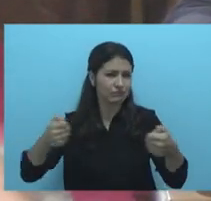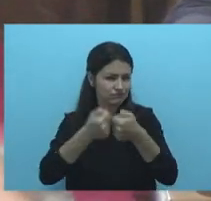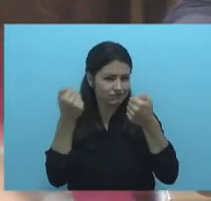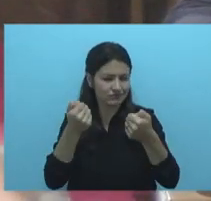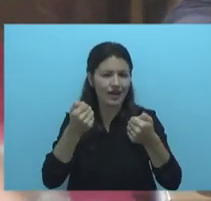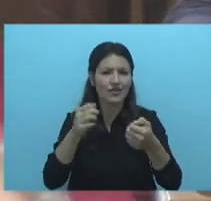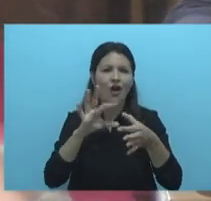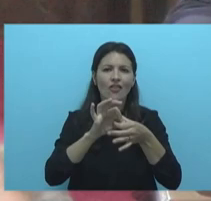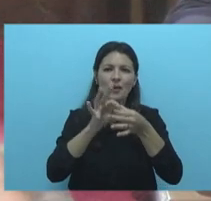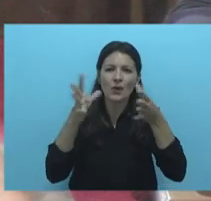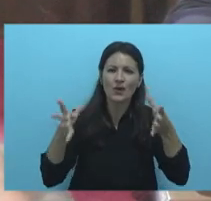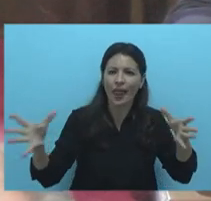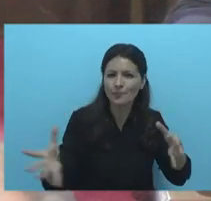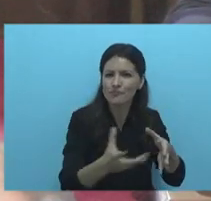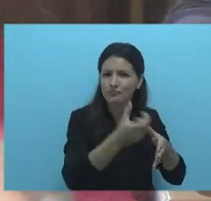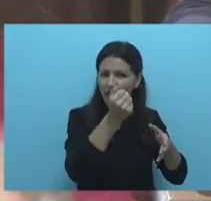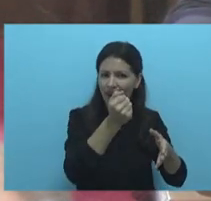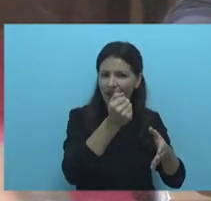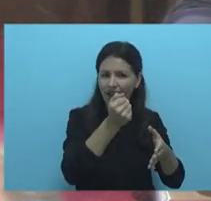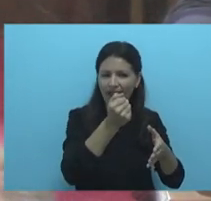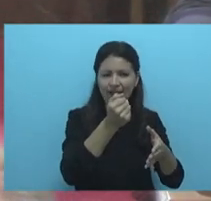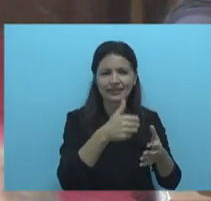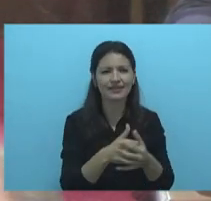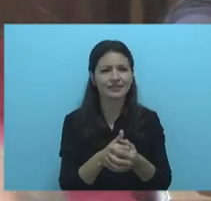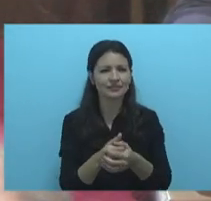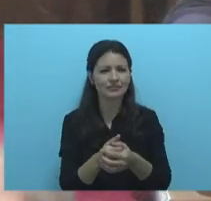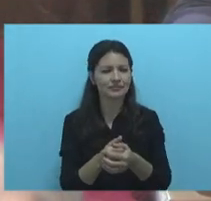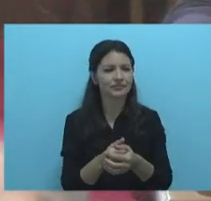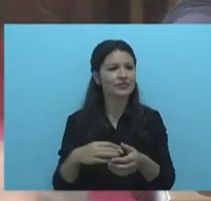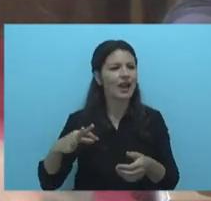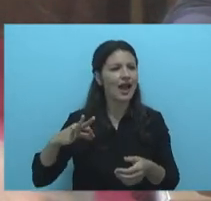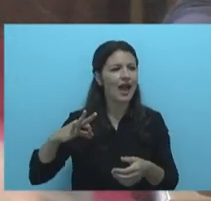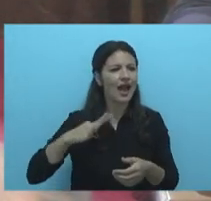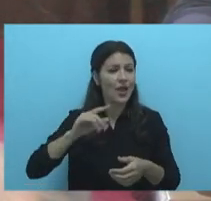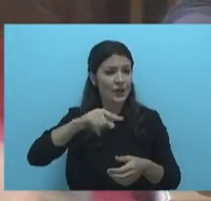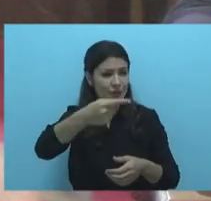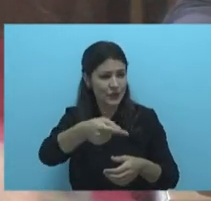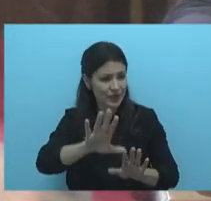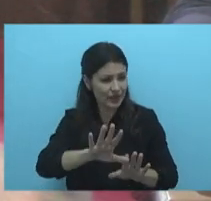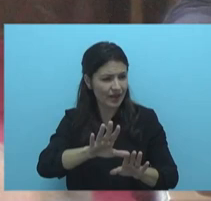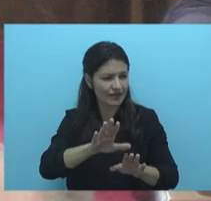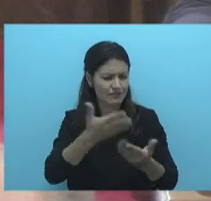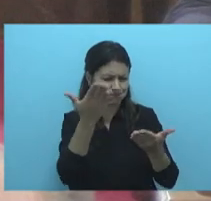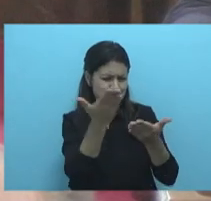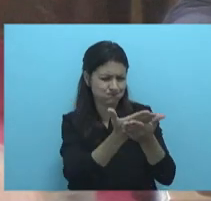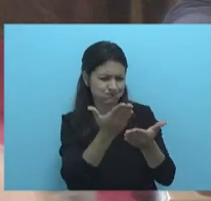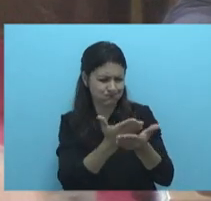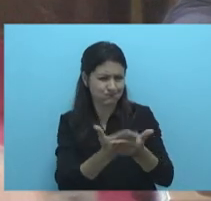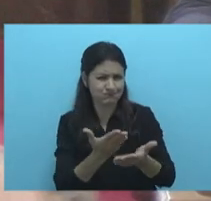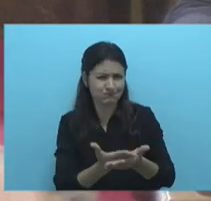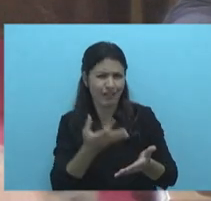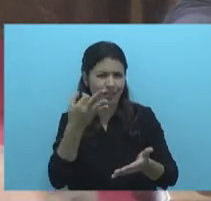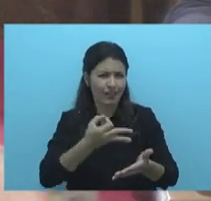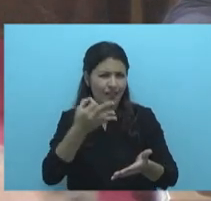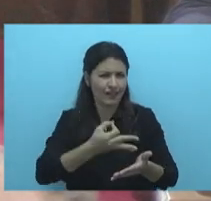un poco motiva que durante el año que viene, en toda la documentación oficial